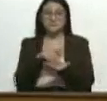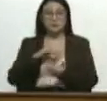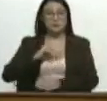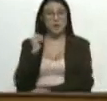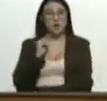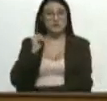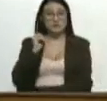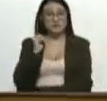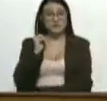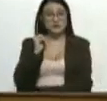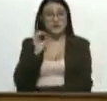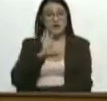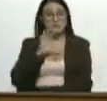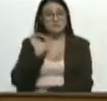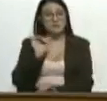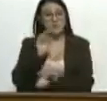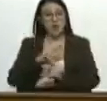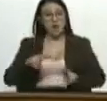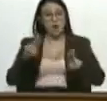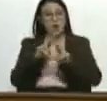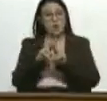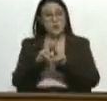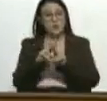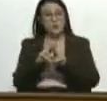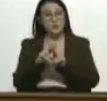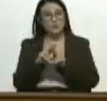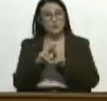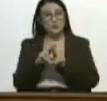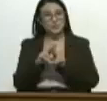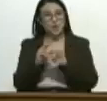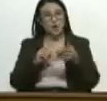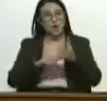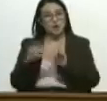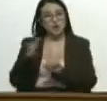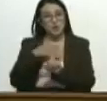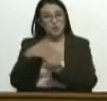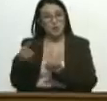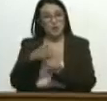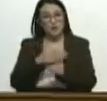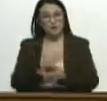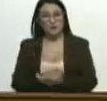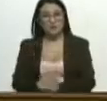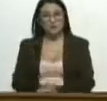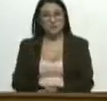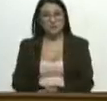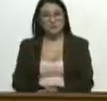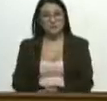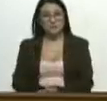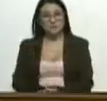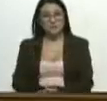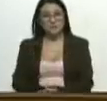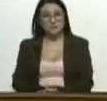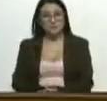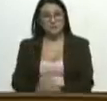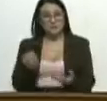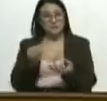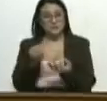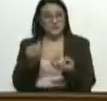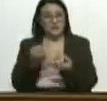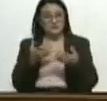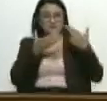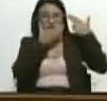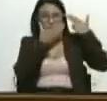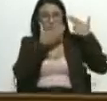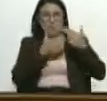policías en Naciones Unidas, como gendarmes, como esbirros, como torturadores que son. Un verdadero y vulgar